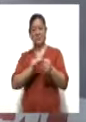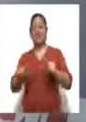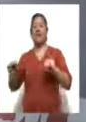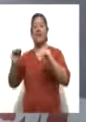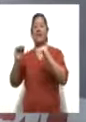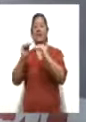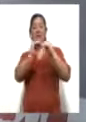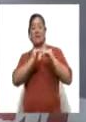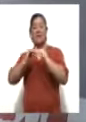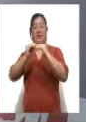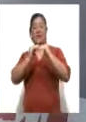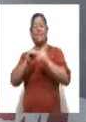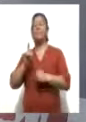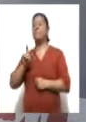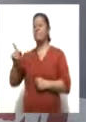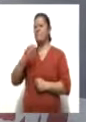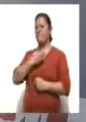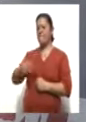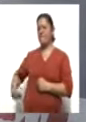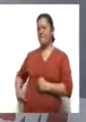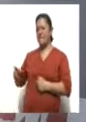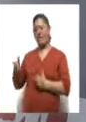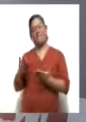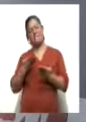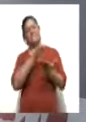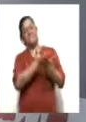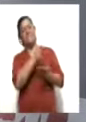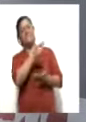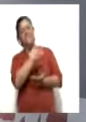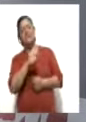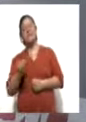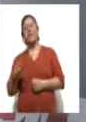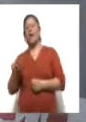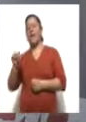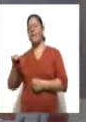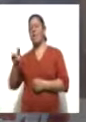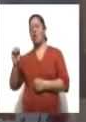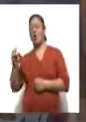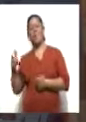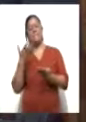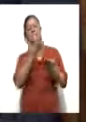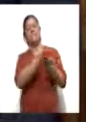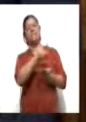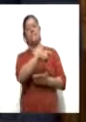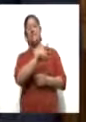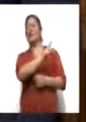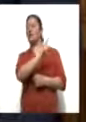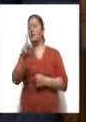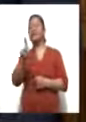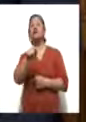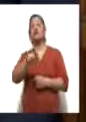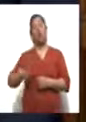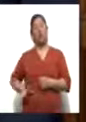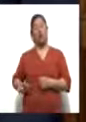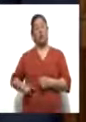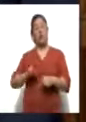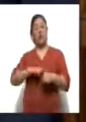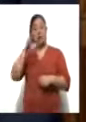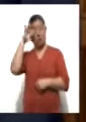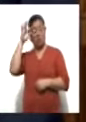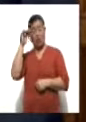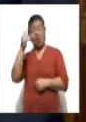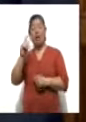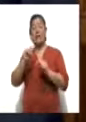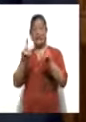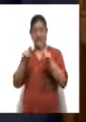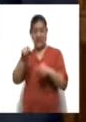esto convocado por el presidente de México, Andrés Manuel López Obrador. El gobernador de Tlaxcala, Marco Mena, se